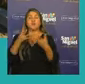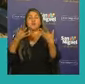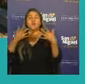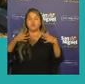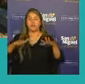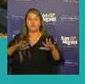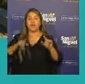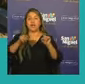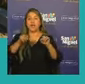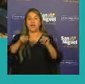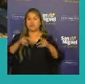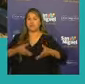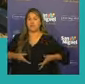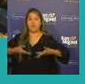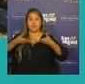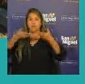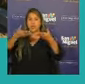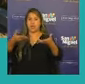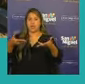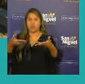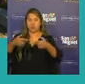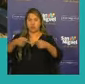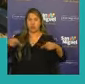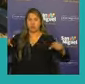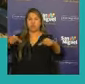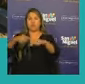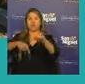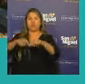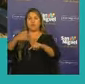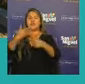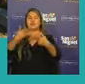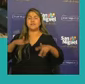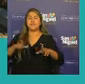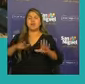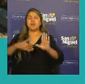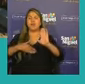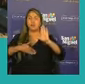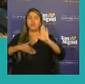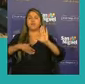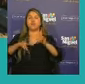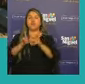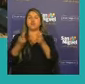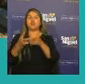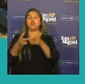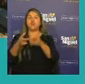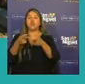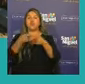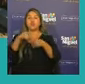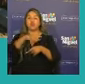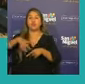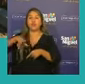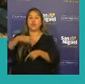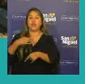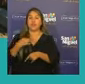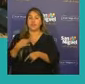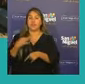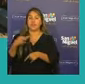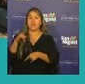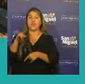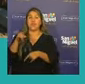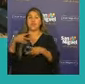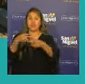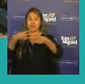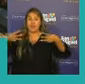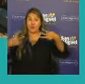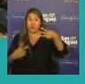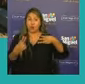y además ahí que tenemos el compromiso con el Consejo Comunal de la Sociedad Civil de que cuando inauguremos la plaza no se, se va a